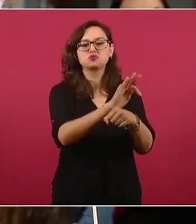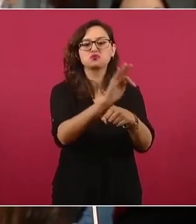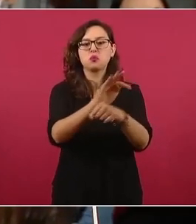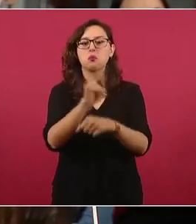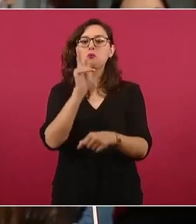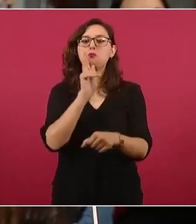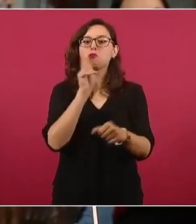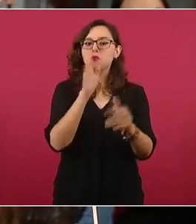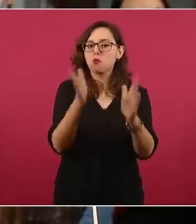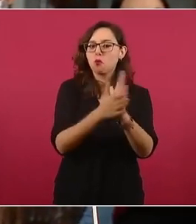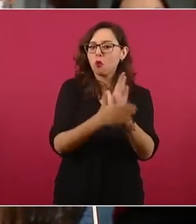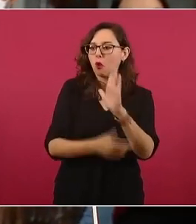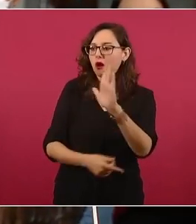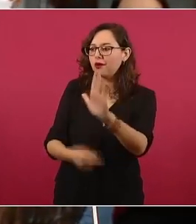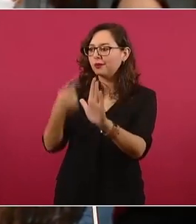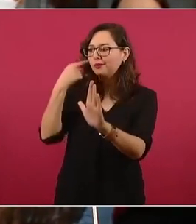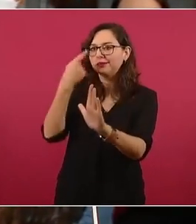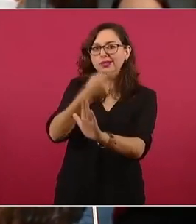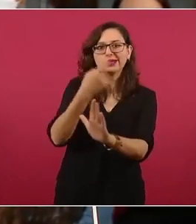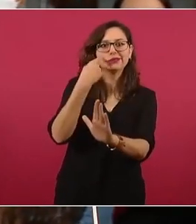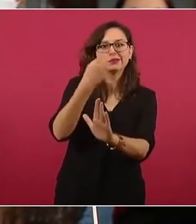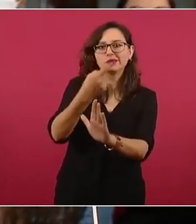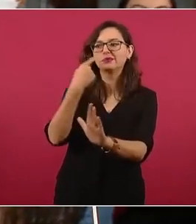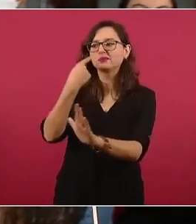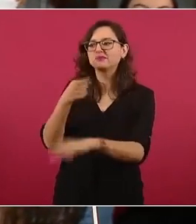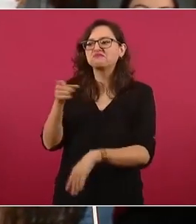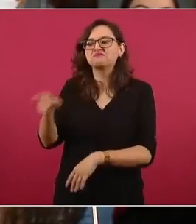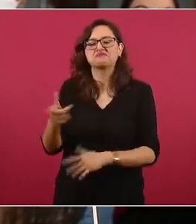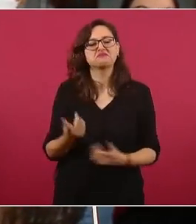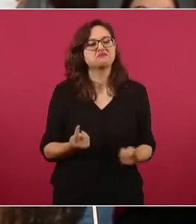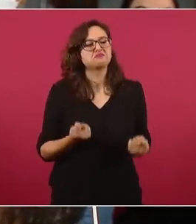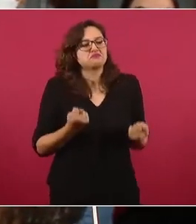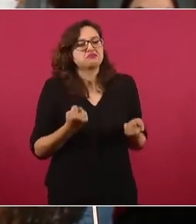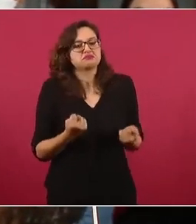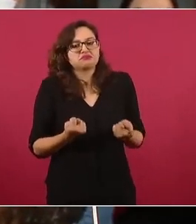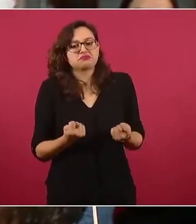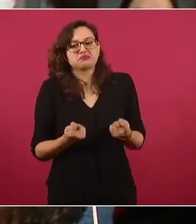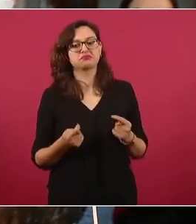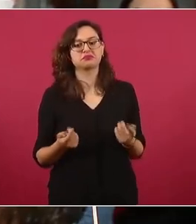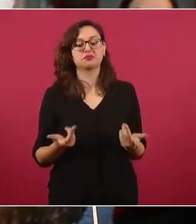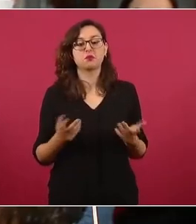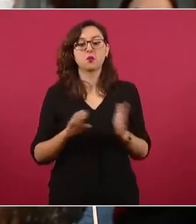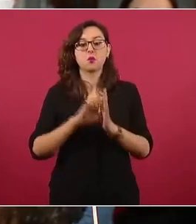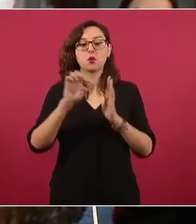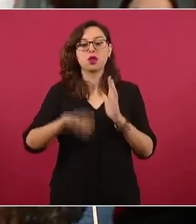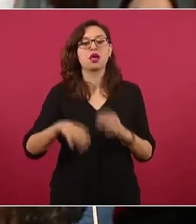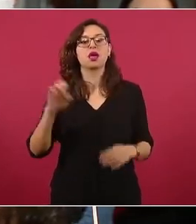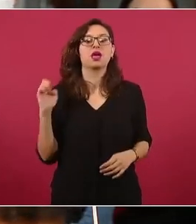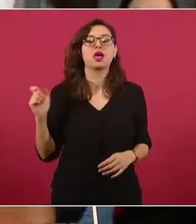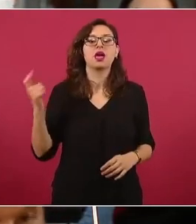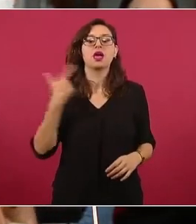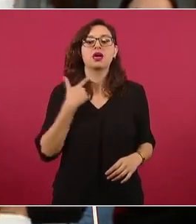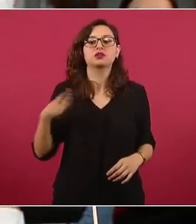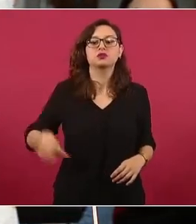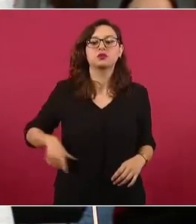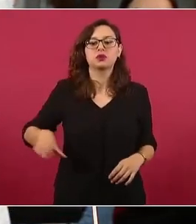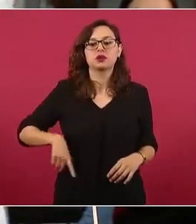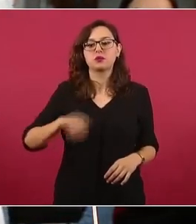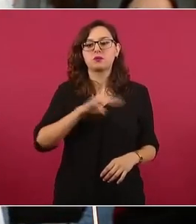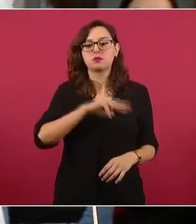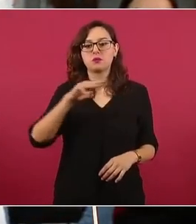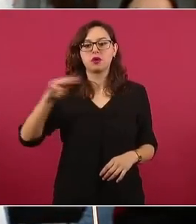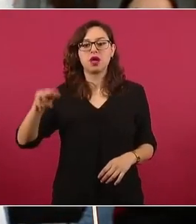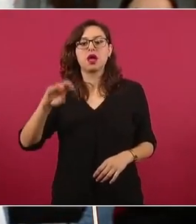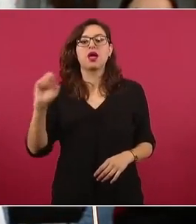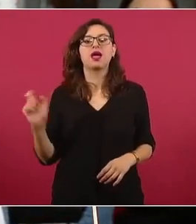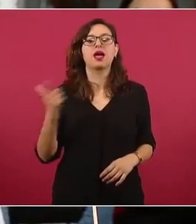públicas que existen sobre sus conductas violatorias de las leyes mexicanas, siguen intocados, como el exgobernador de Michoacán, Silvano Aureoles, el exlíder